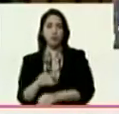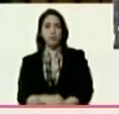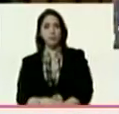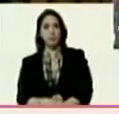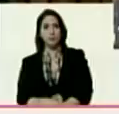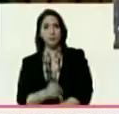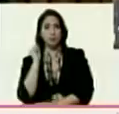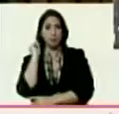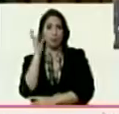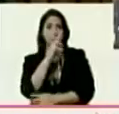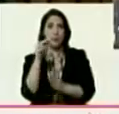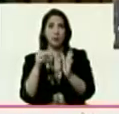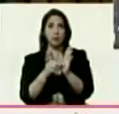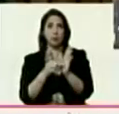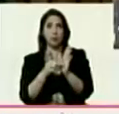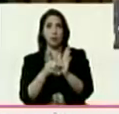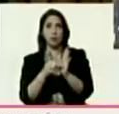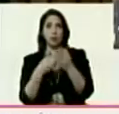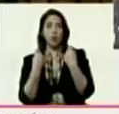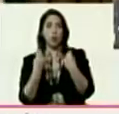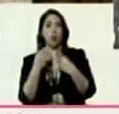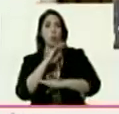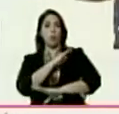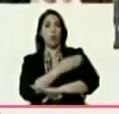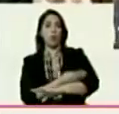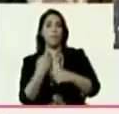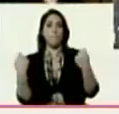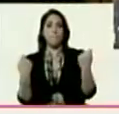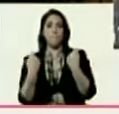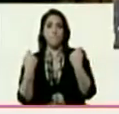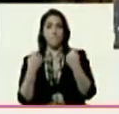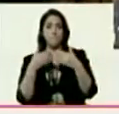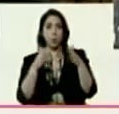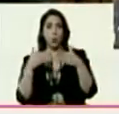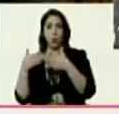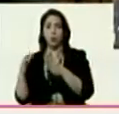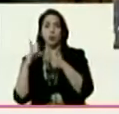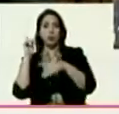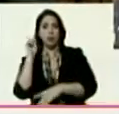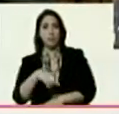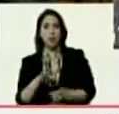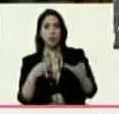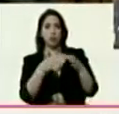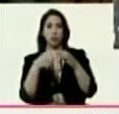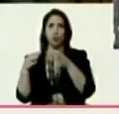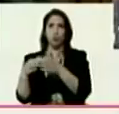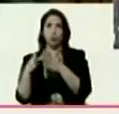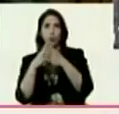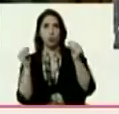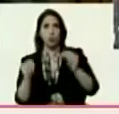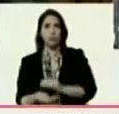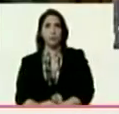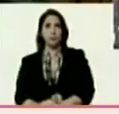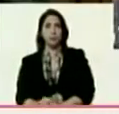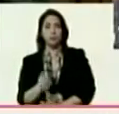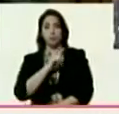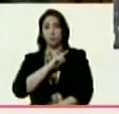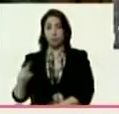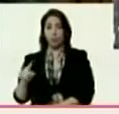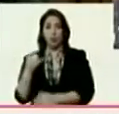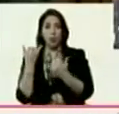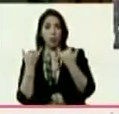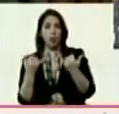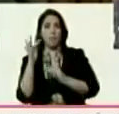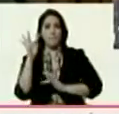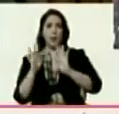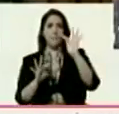La Asamblea Nacional, como poder público, así como todos los cuerpos colegiados, obligan a la presencia física de